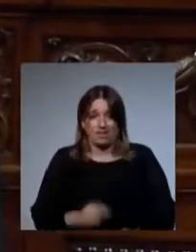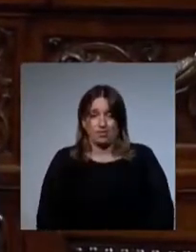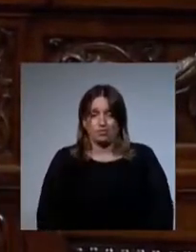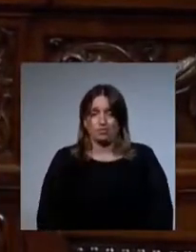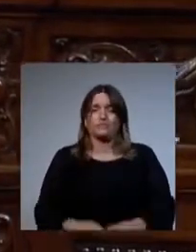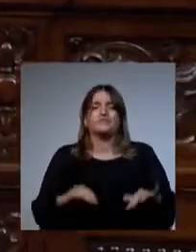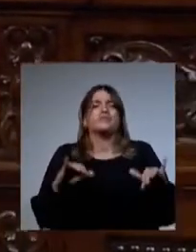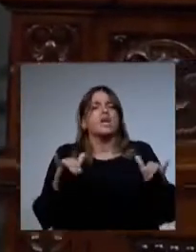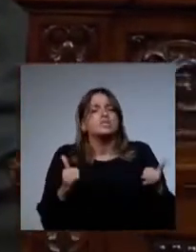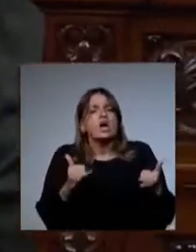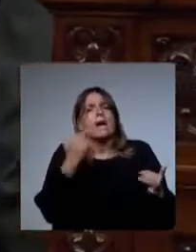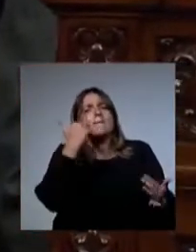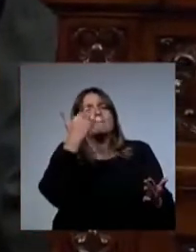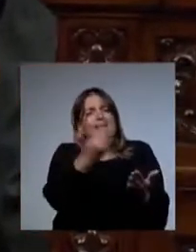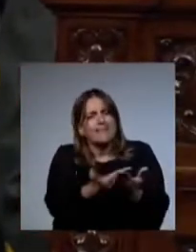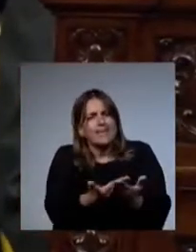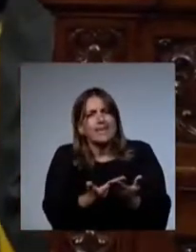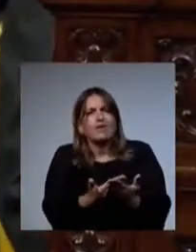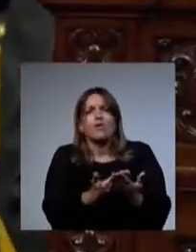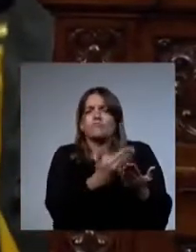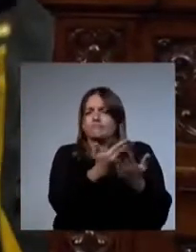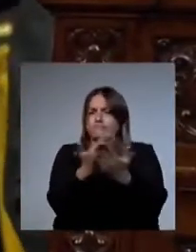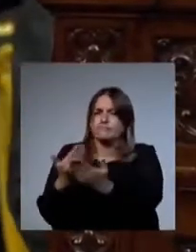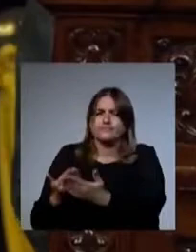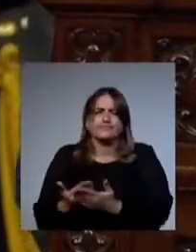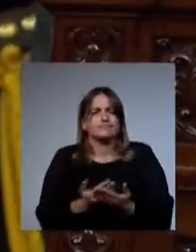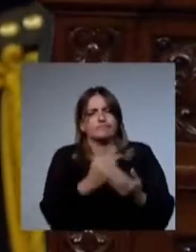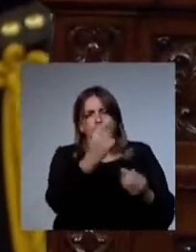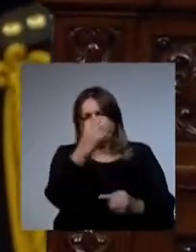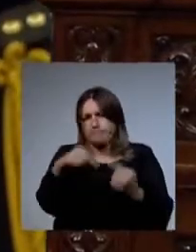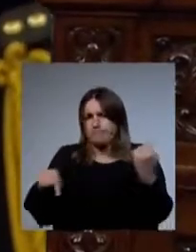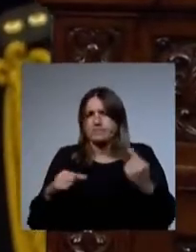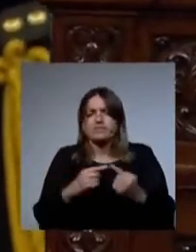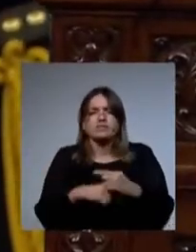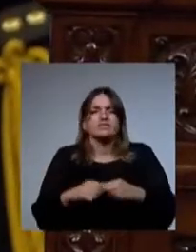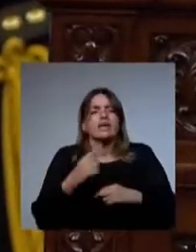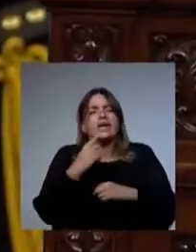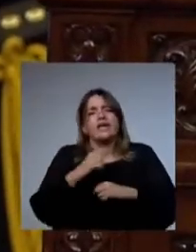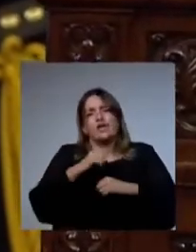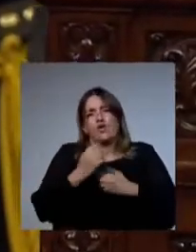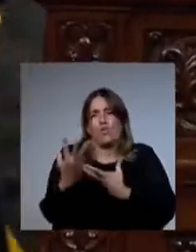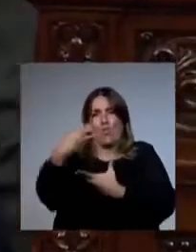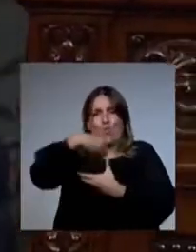Hemos recibido planteos de los miembros de la coalición